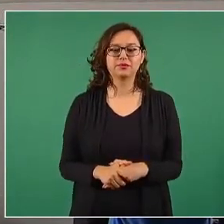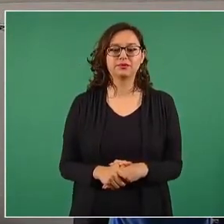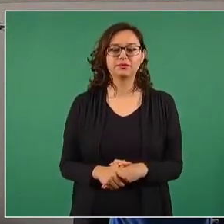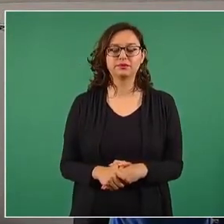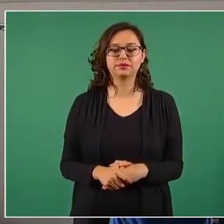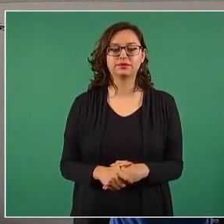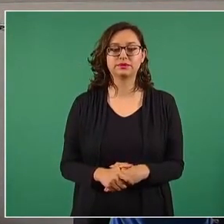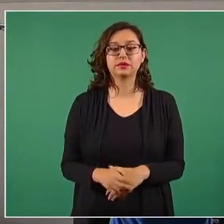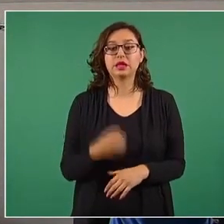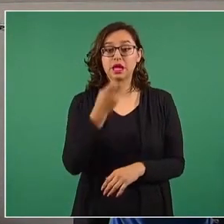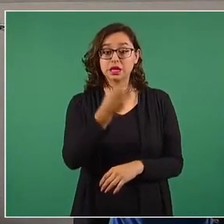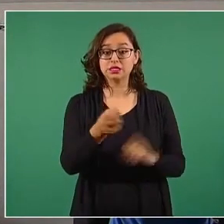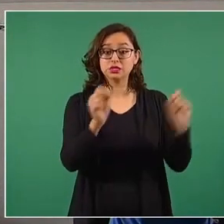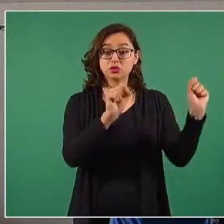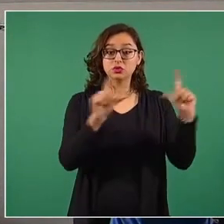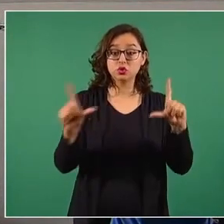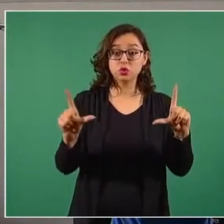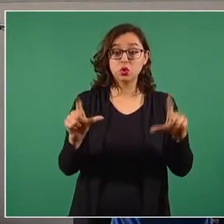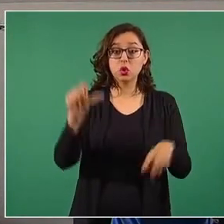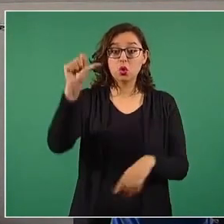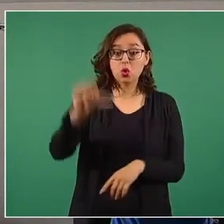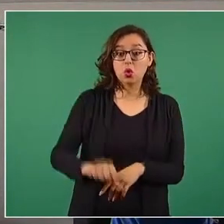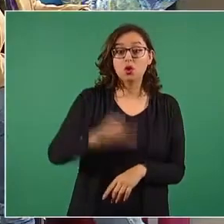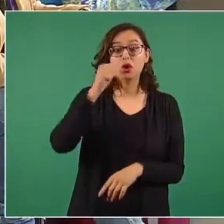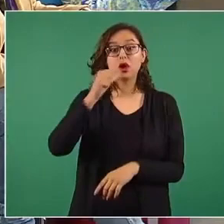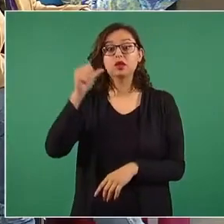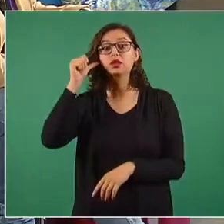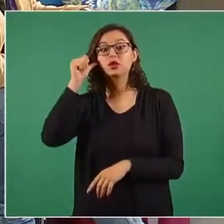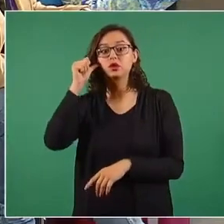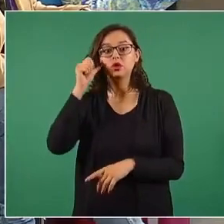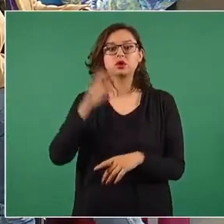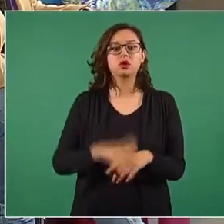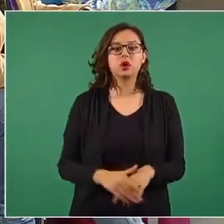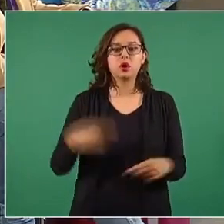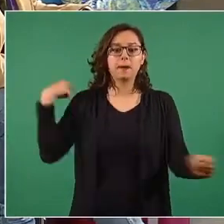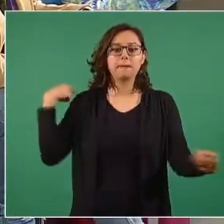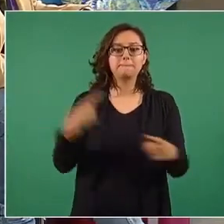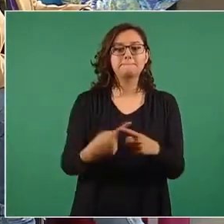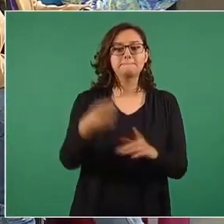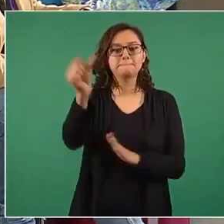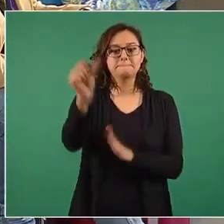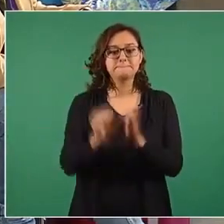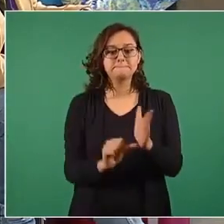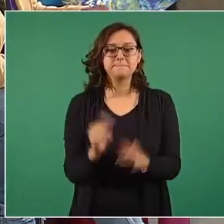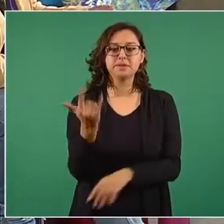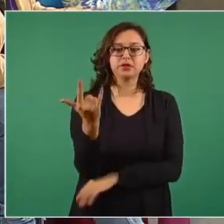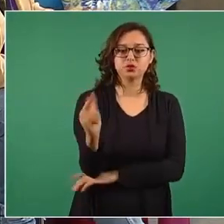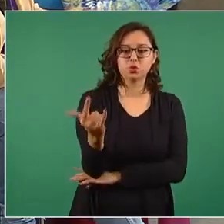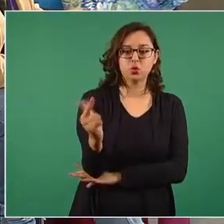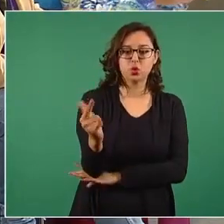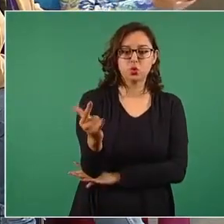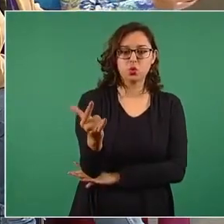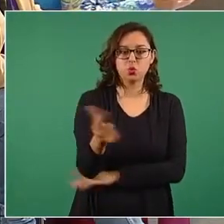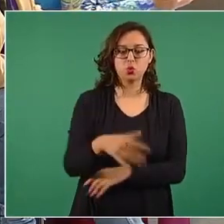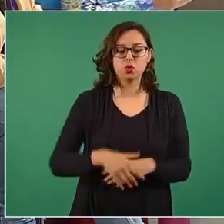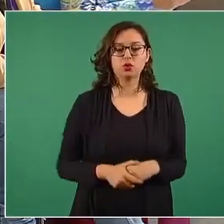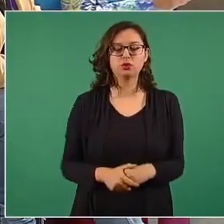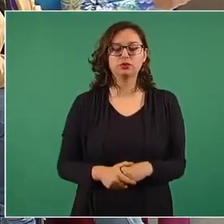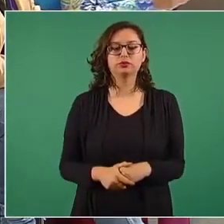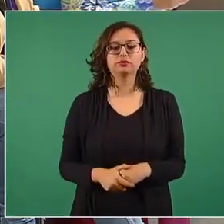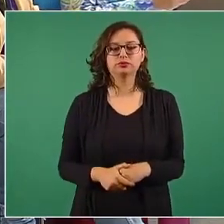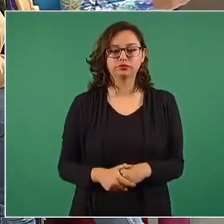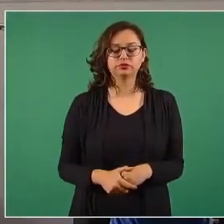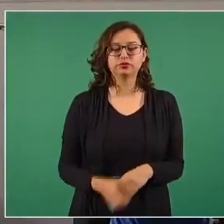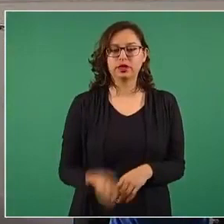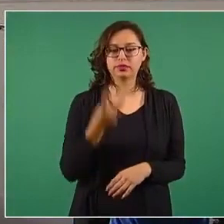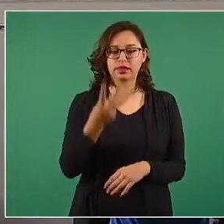del… ¿Esos datos son de hoy, de ayer? O de… Es todo el mes de julio. Todo julio. Sí. Los tres casos. Los tres